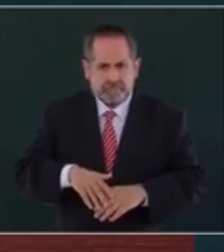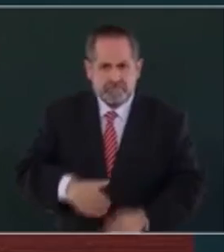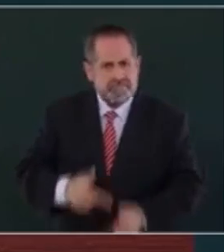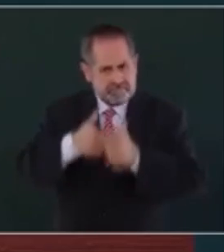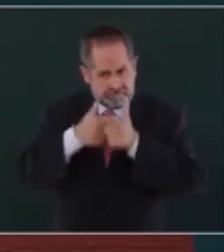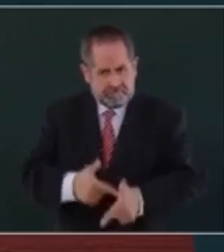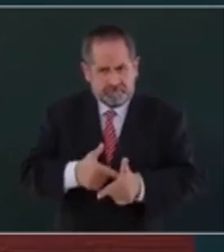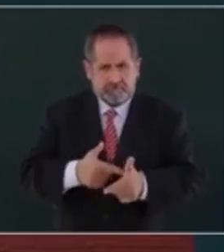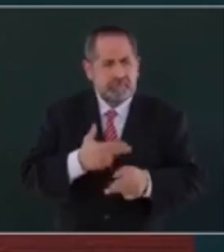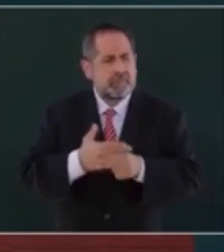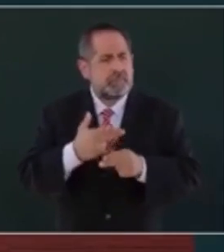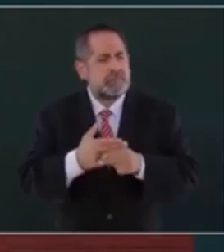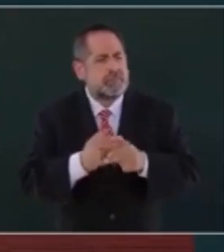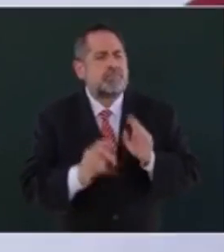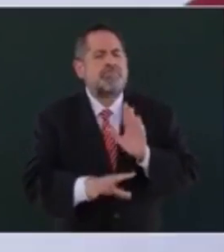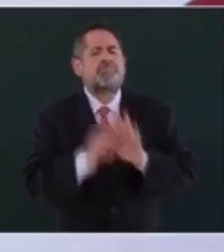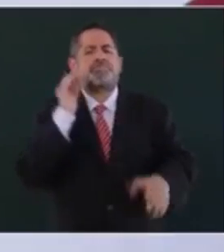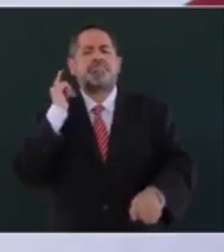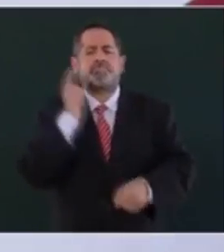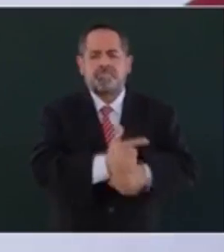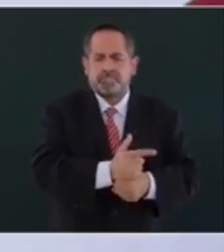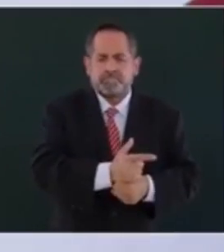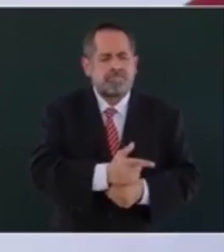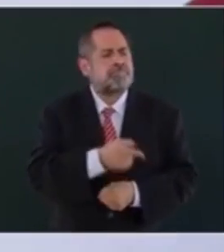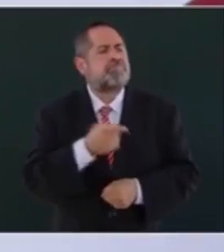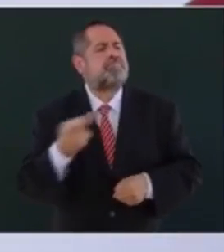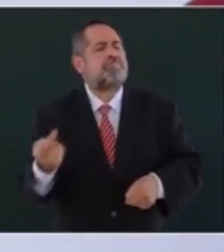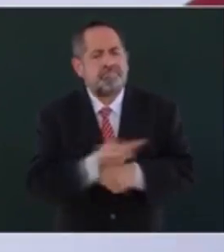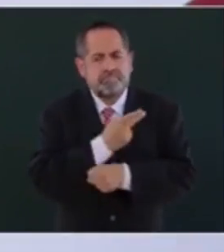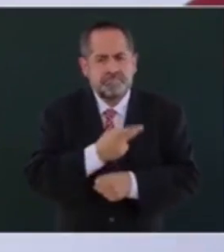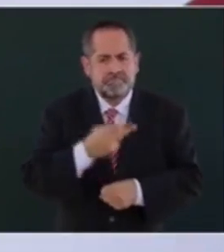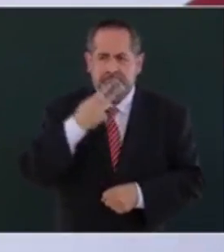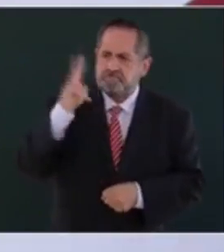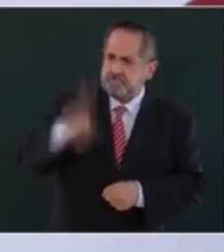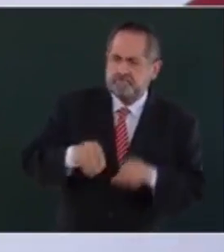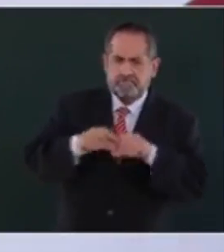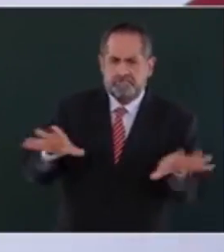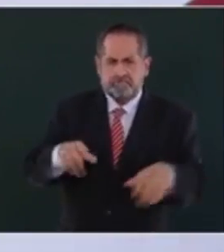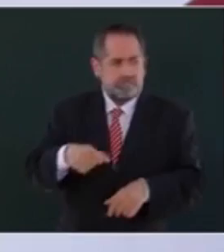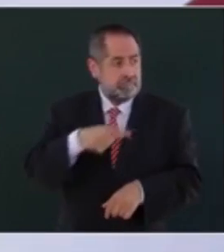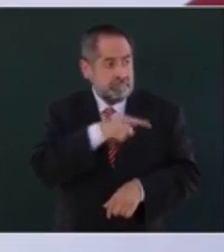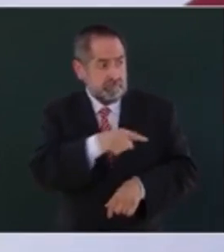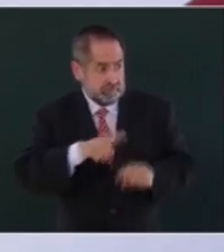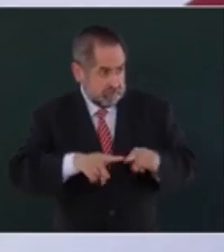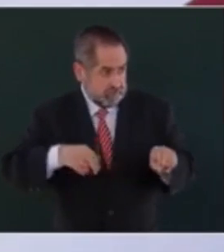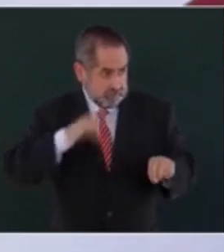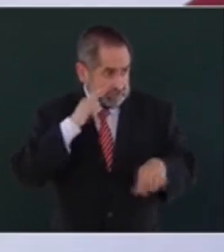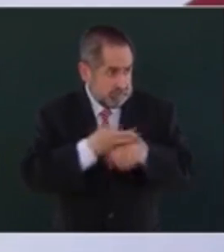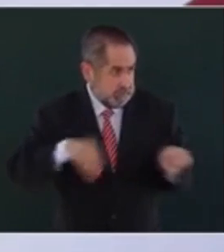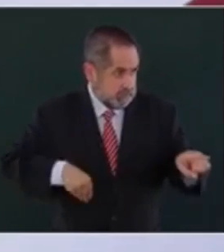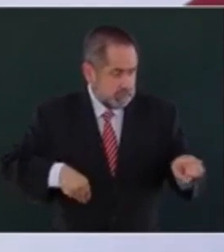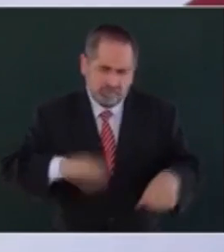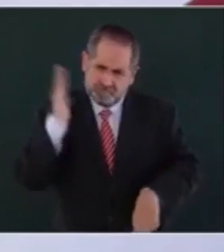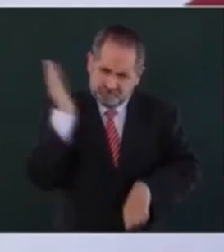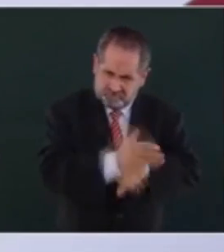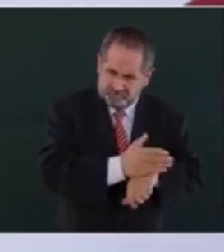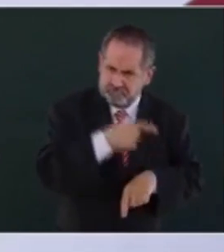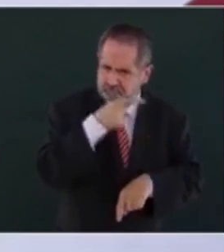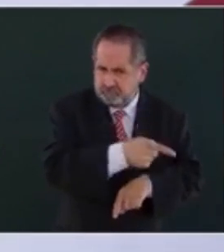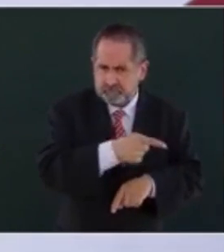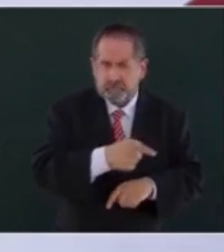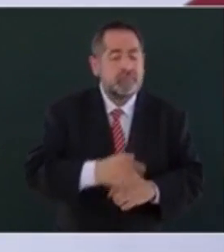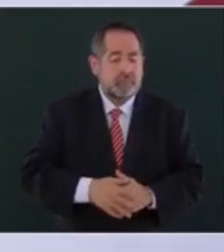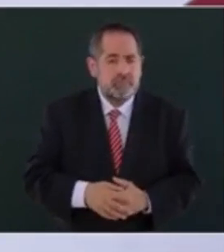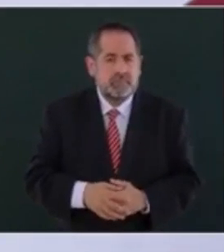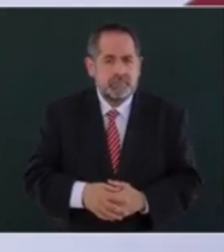hasta conocer la verdad, encontrar a los jóvenes y castigar a los responsables.